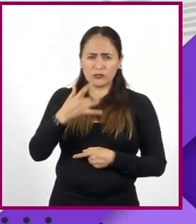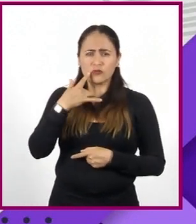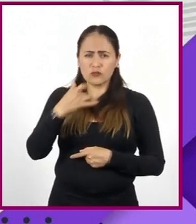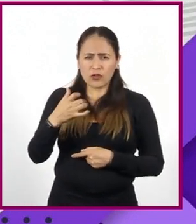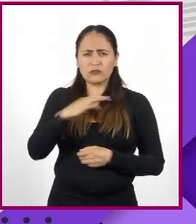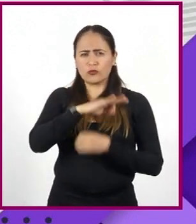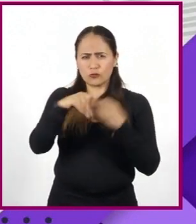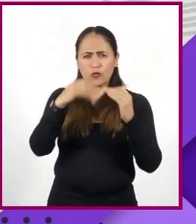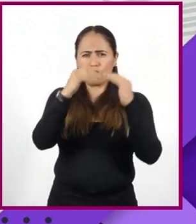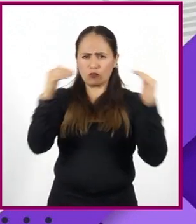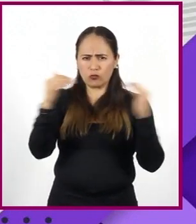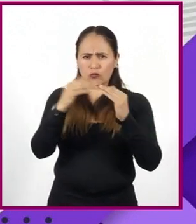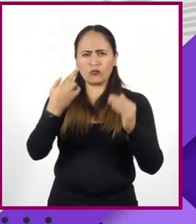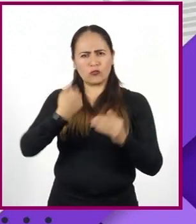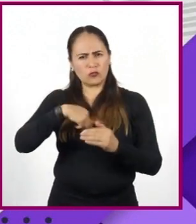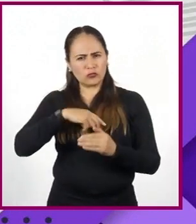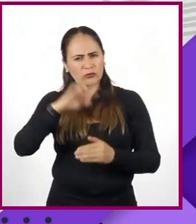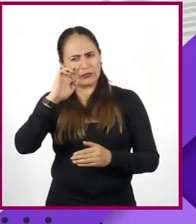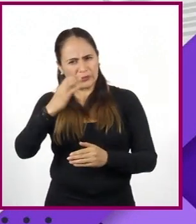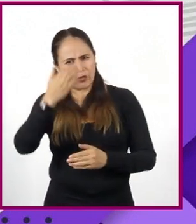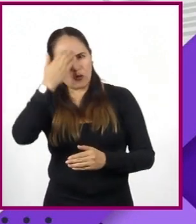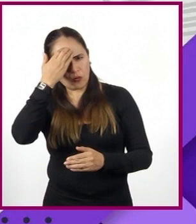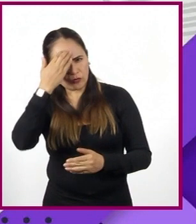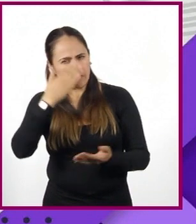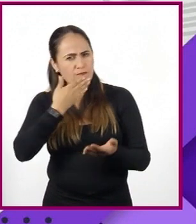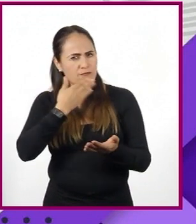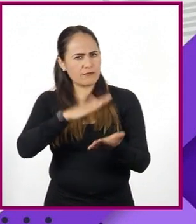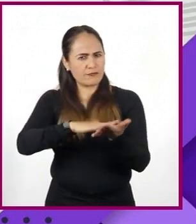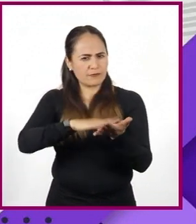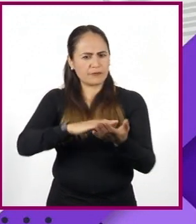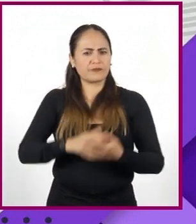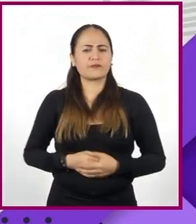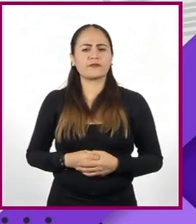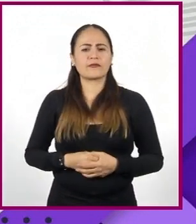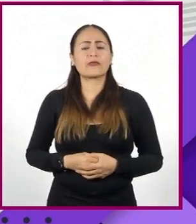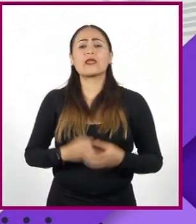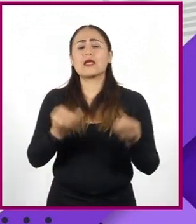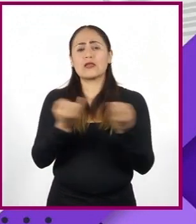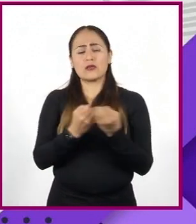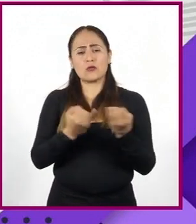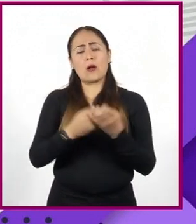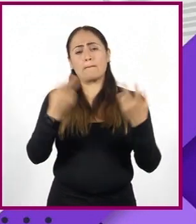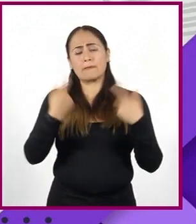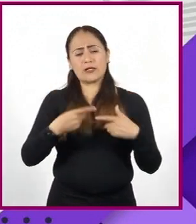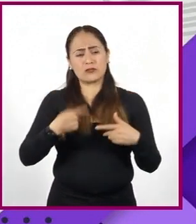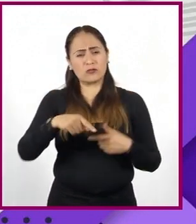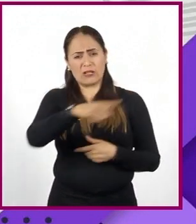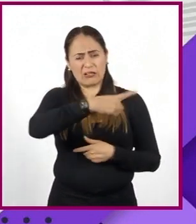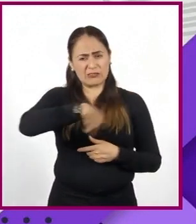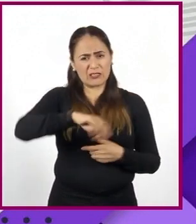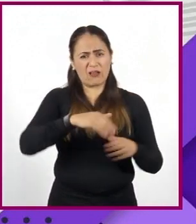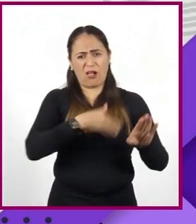indispensable rechazar todo tipo de comportamiento que dañe la integridad de otras personas, grupos y